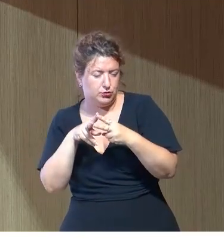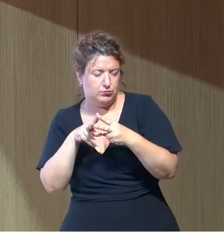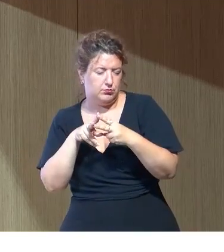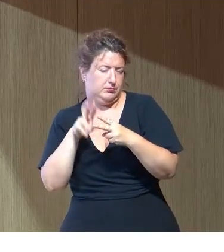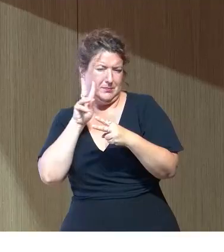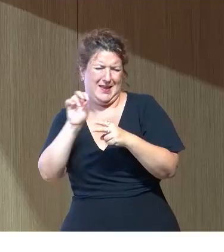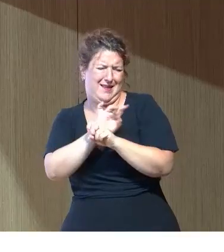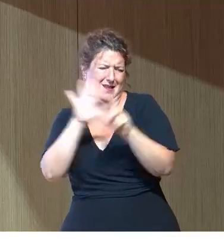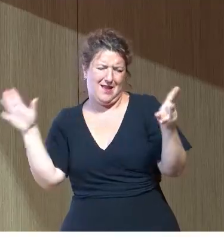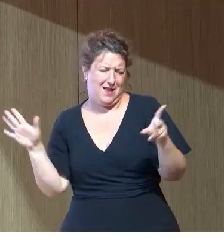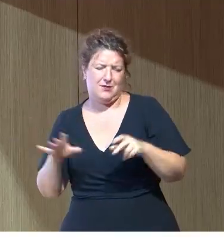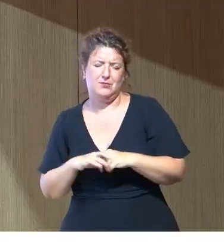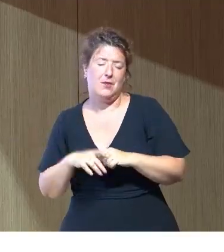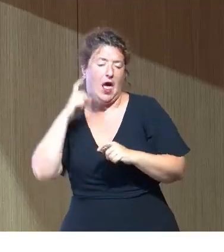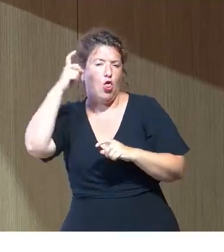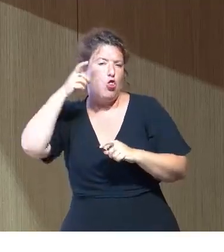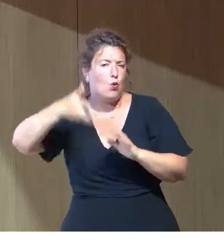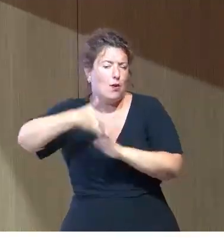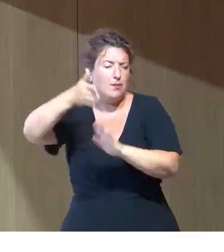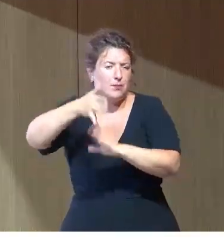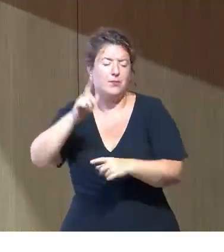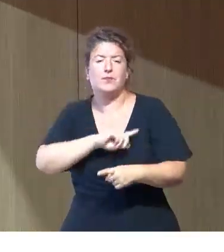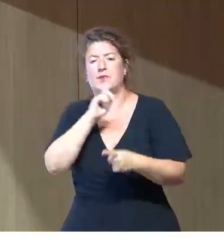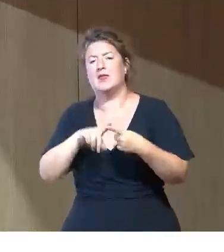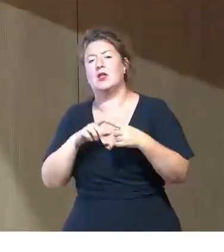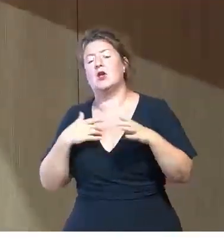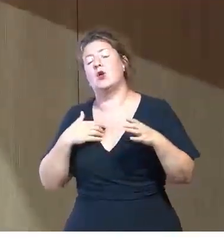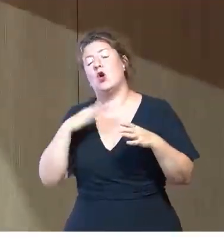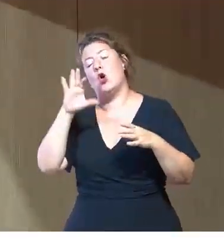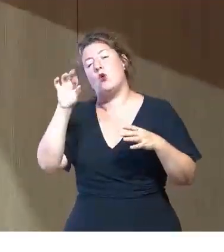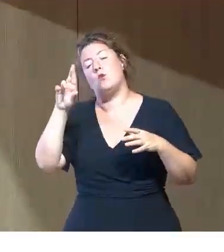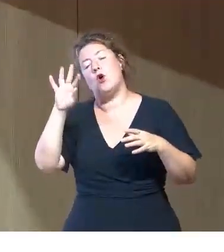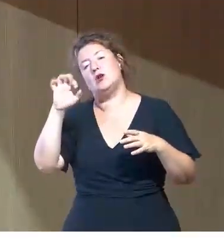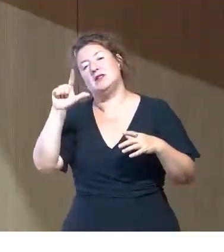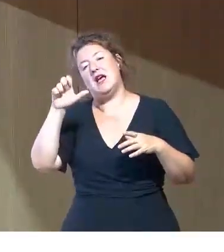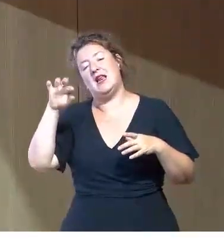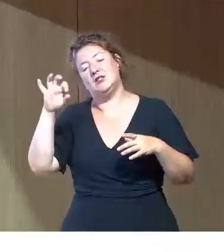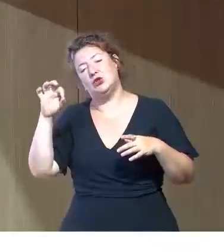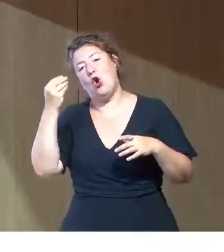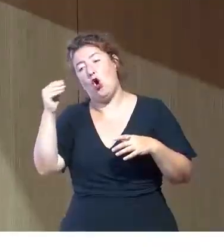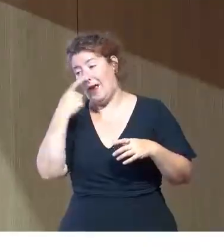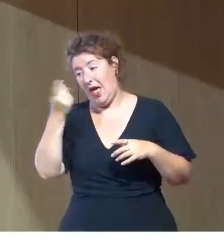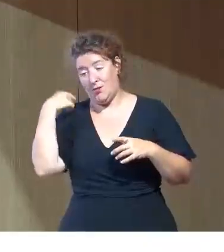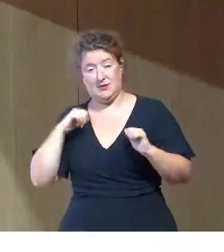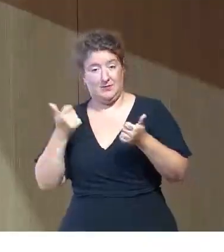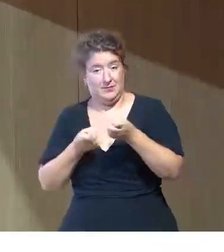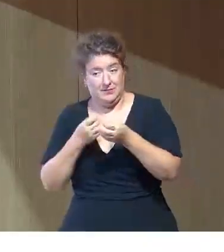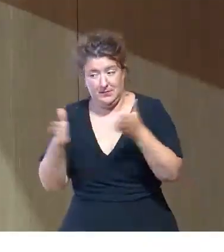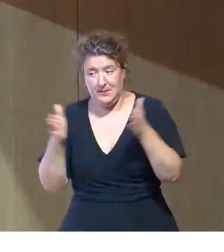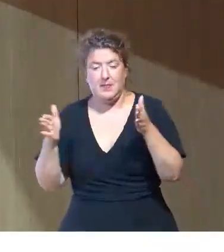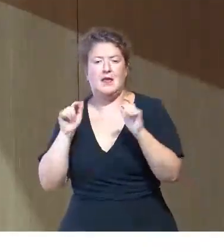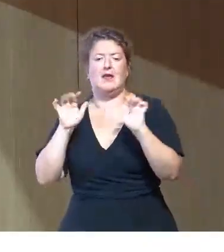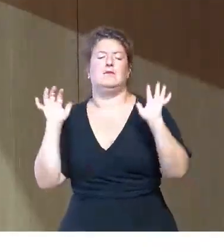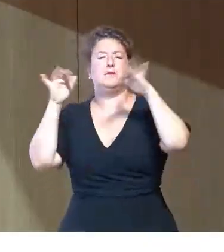y que se podrá mantener en el tiempo que por un lado es la comunidad por talento joven que presentamos el año pasado que es un espacio de